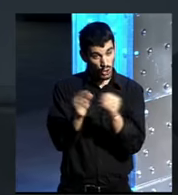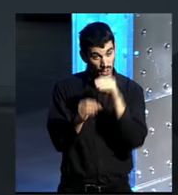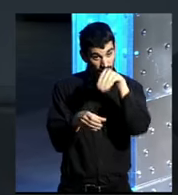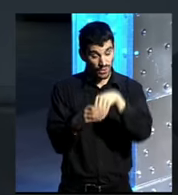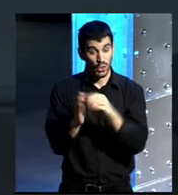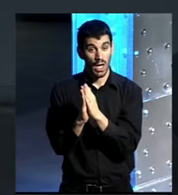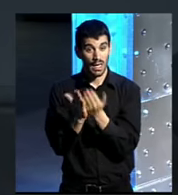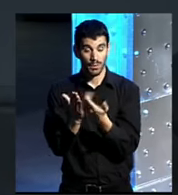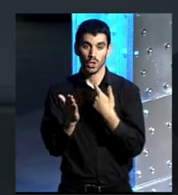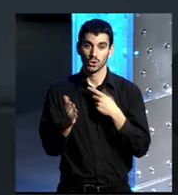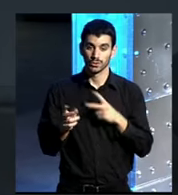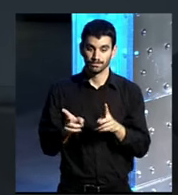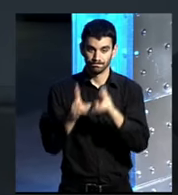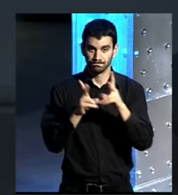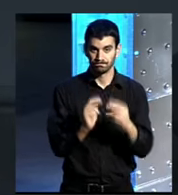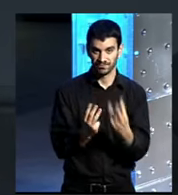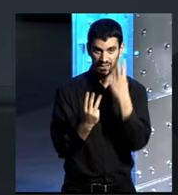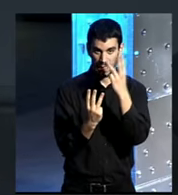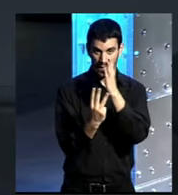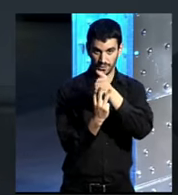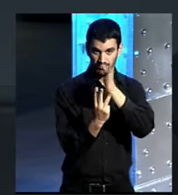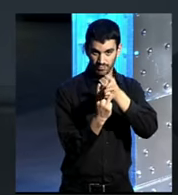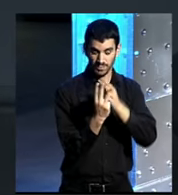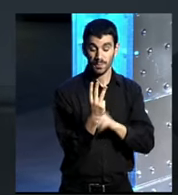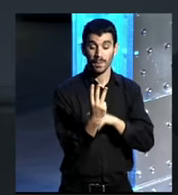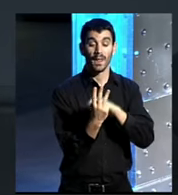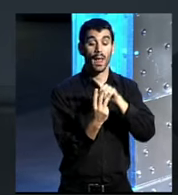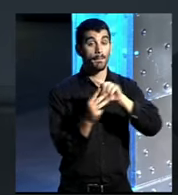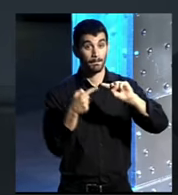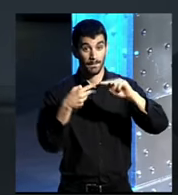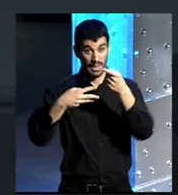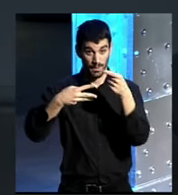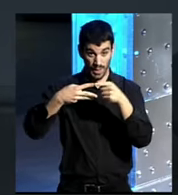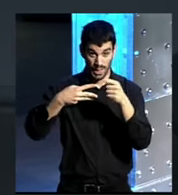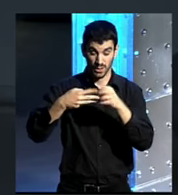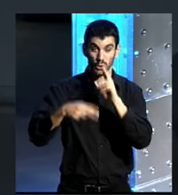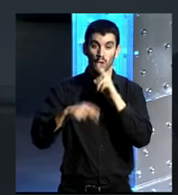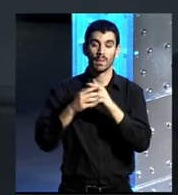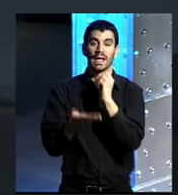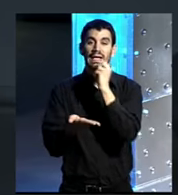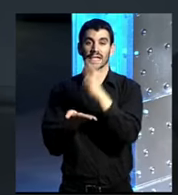lo dividimos en 3 partes. Una primera parte son los retos y